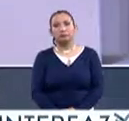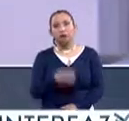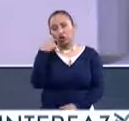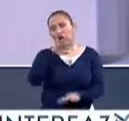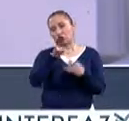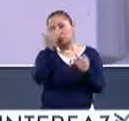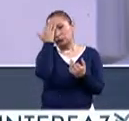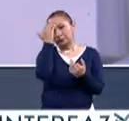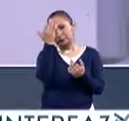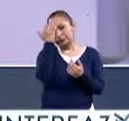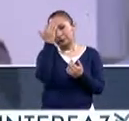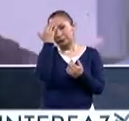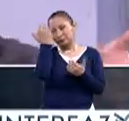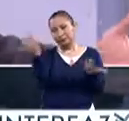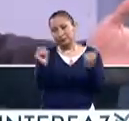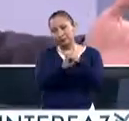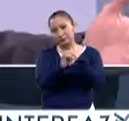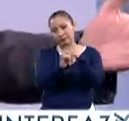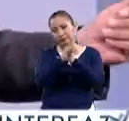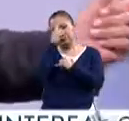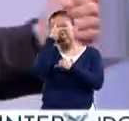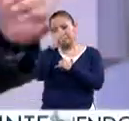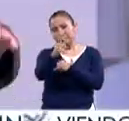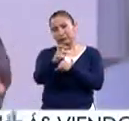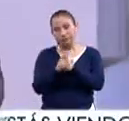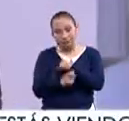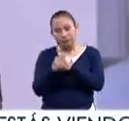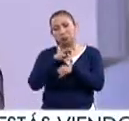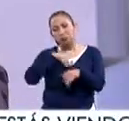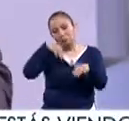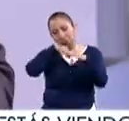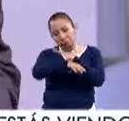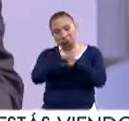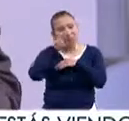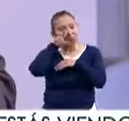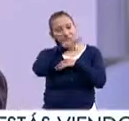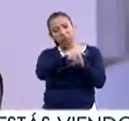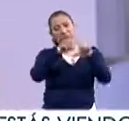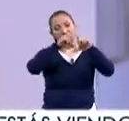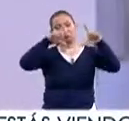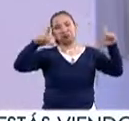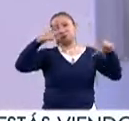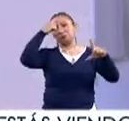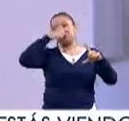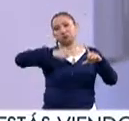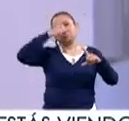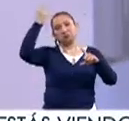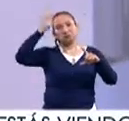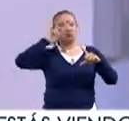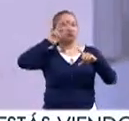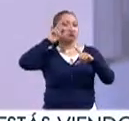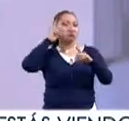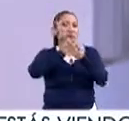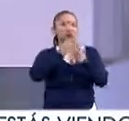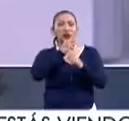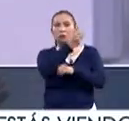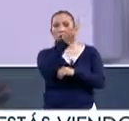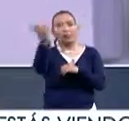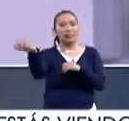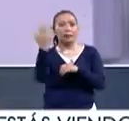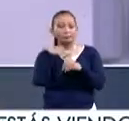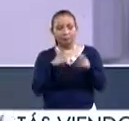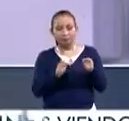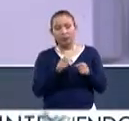creo que todos ya conocemos la plataforma méxico x podemos entrar es bien sencillo lo único que hay que hacer en cualquier